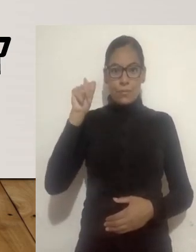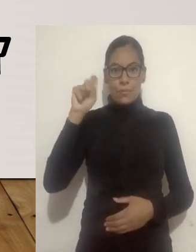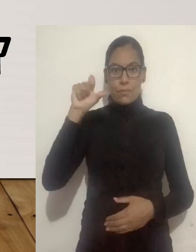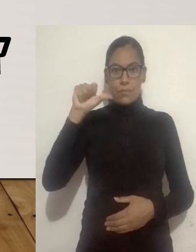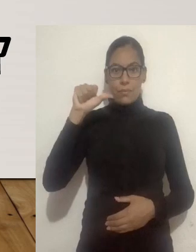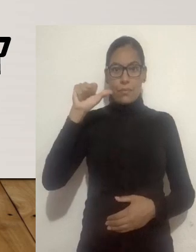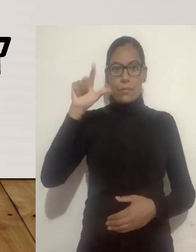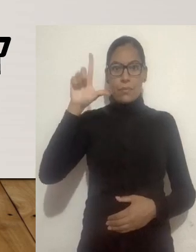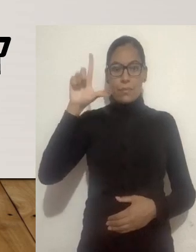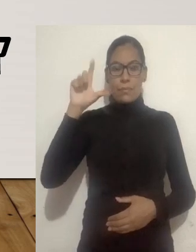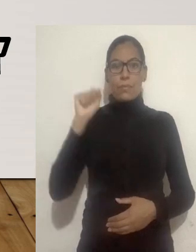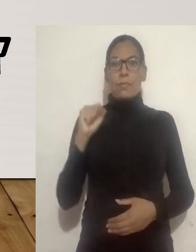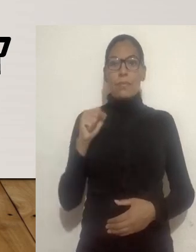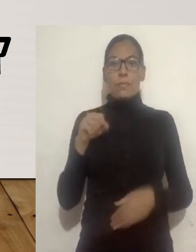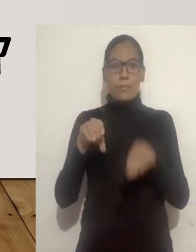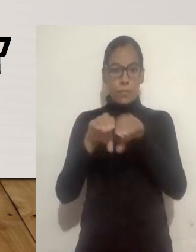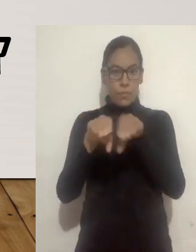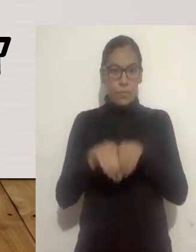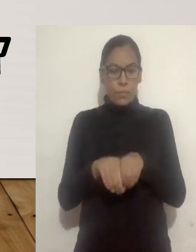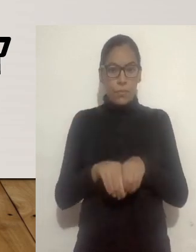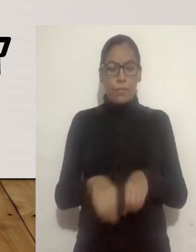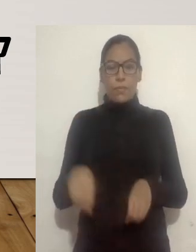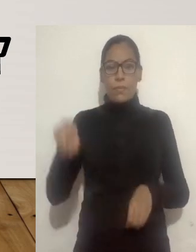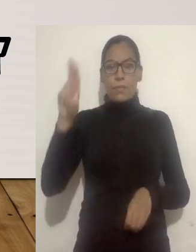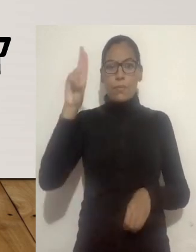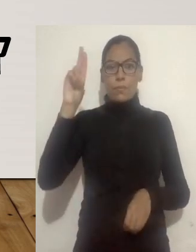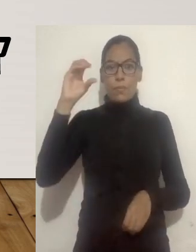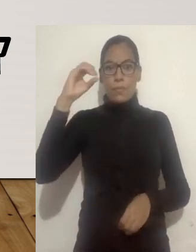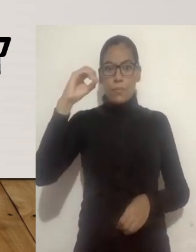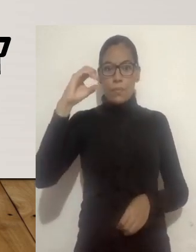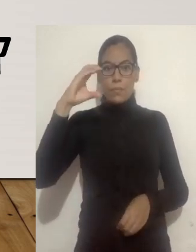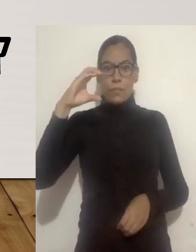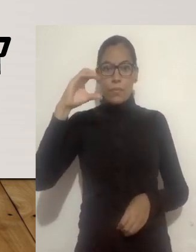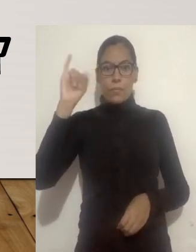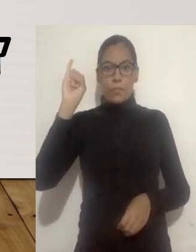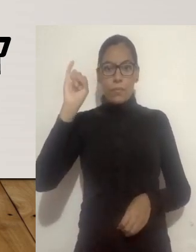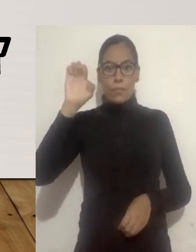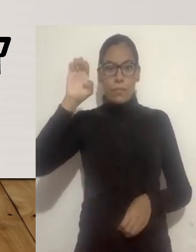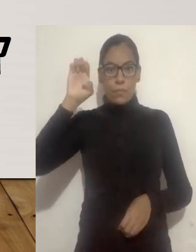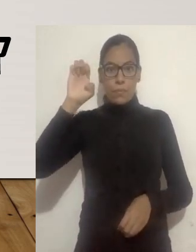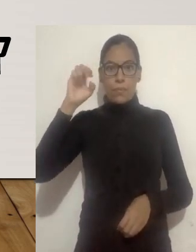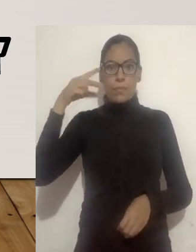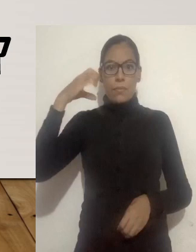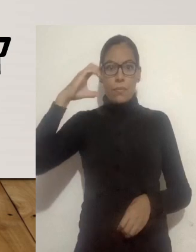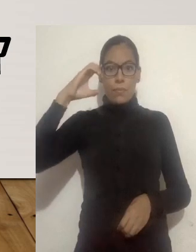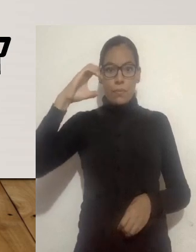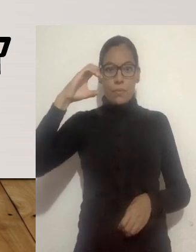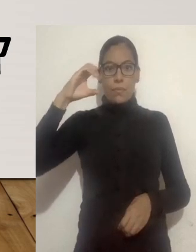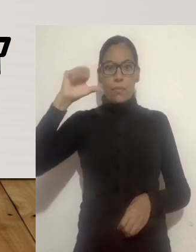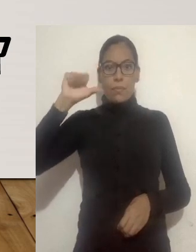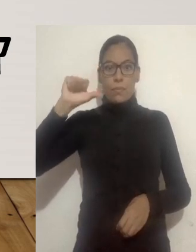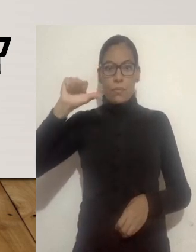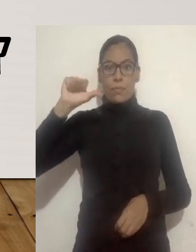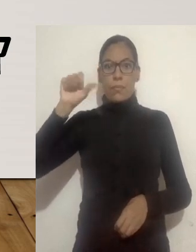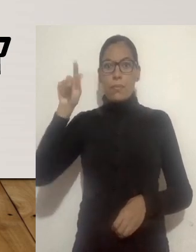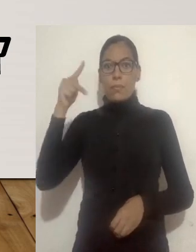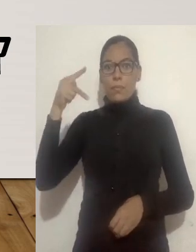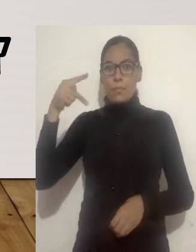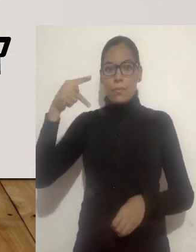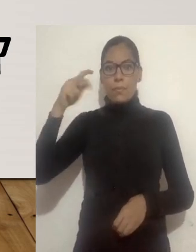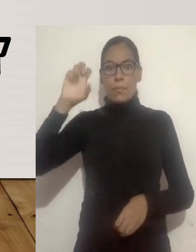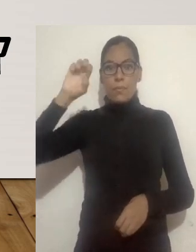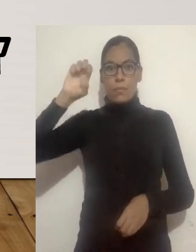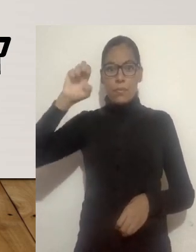estado de Puebla. Hoy hablaremos de la educación emocional y cómo podemos llevarla a